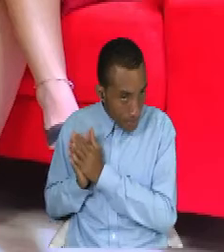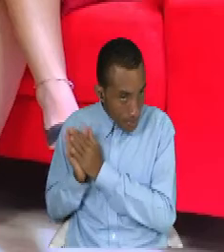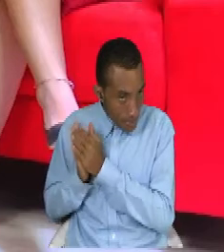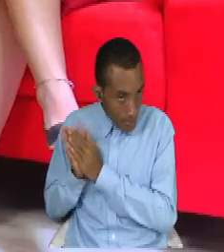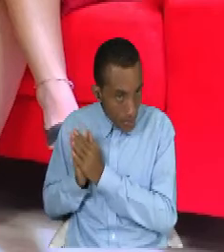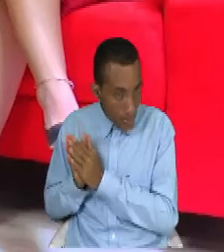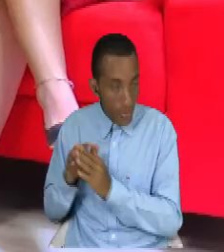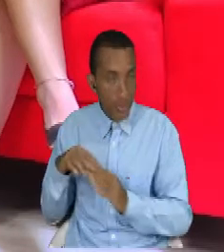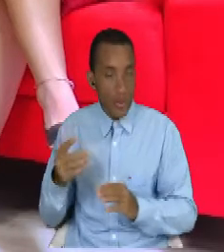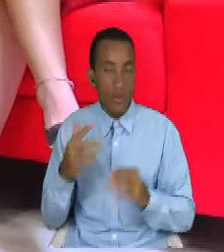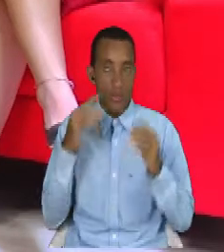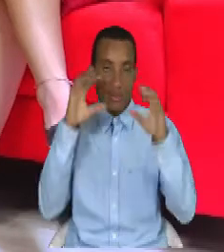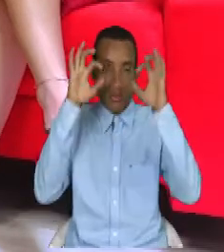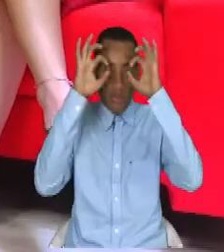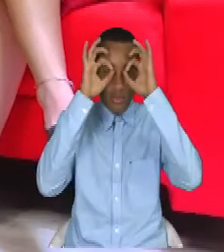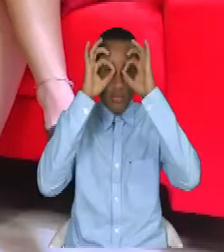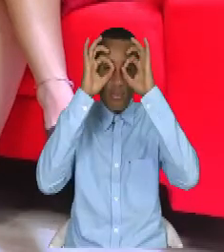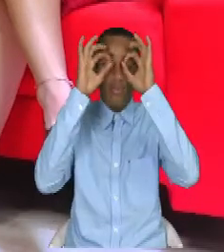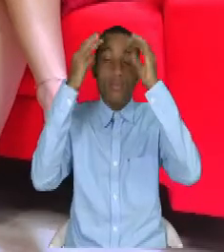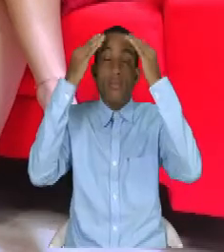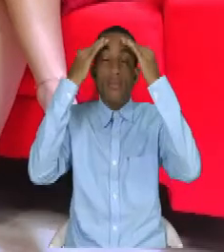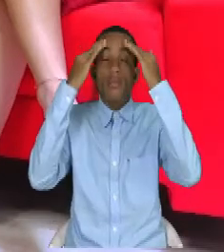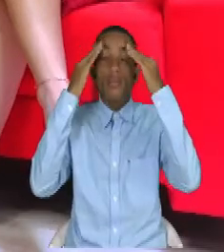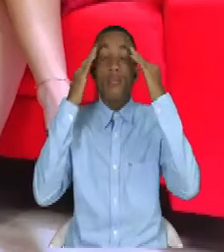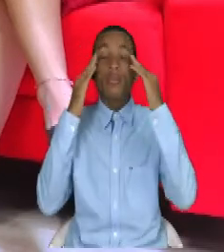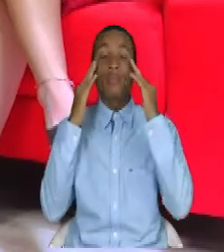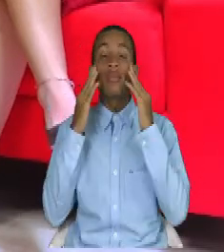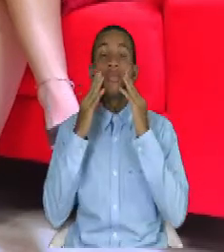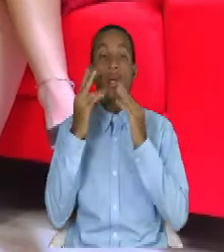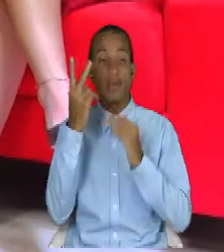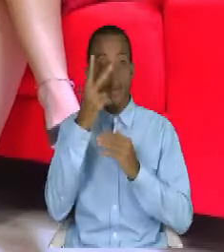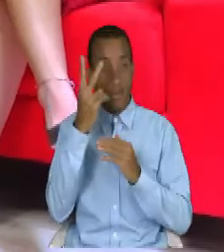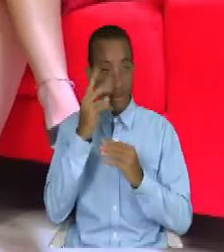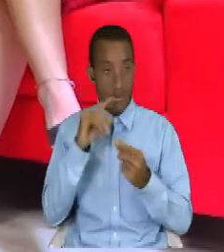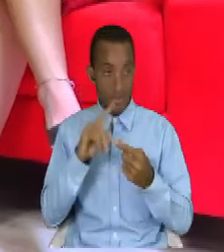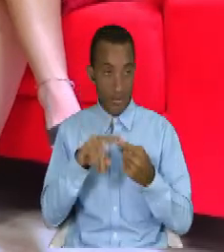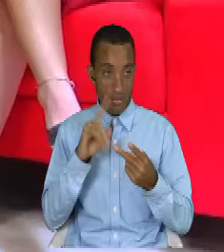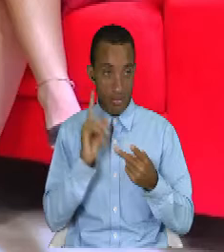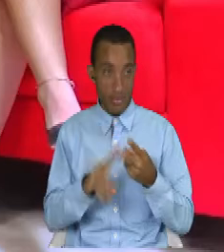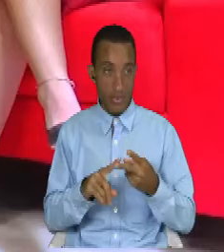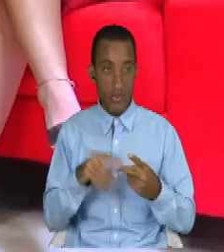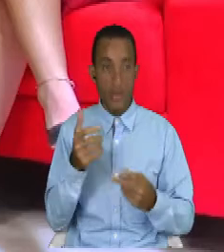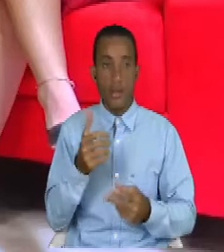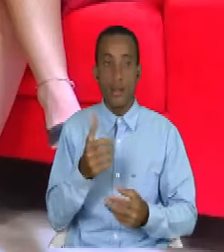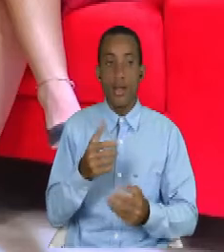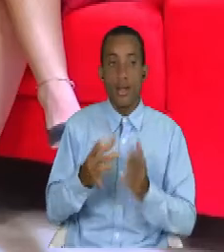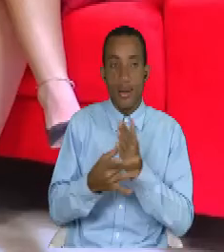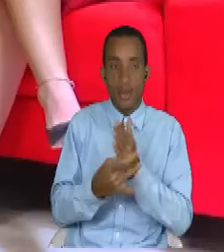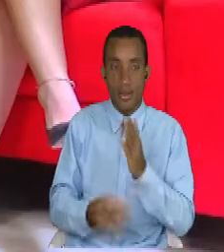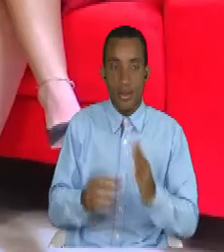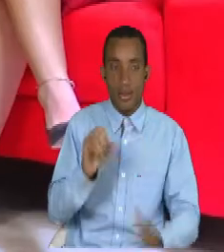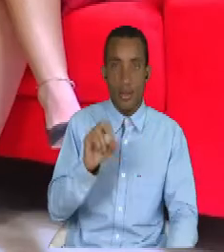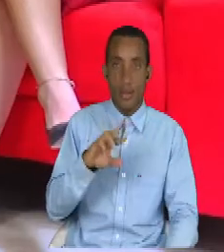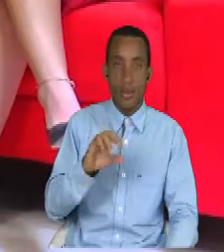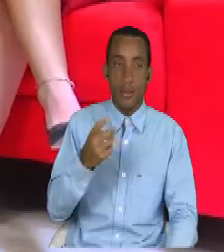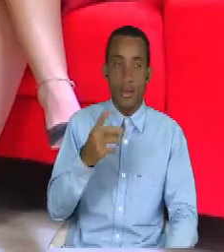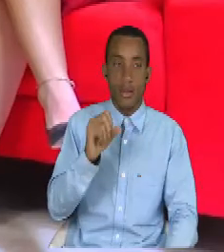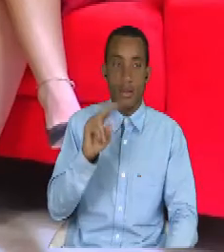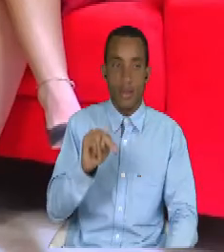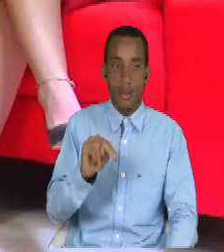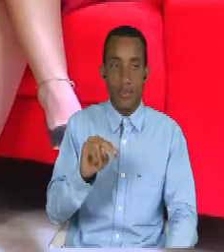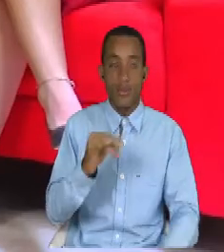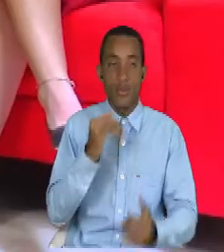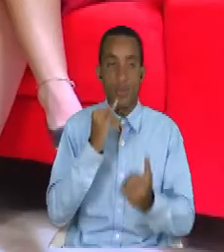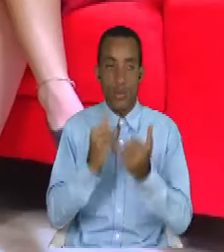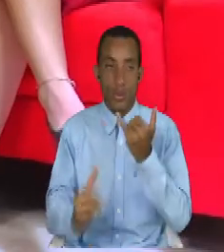tratamiento tenemos también el aceite de argán este es el aceite hernán este es el último y